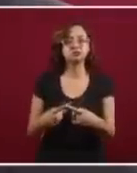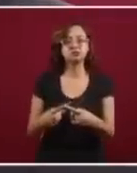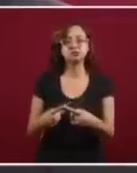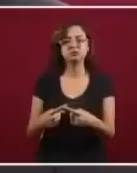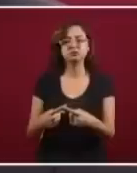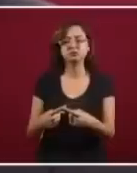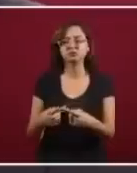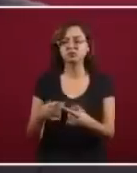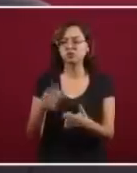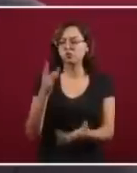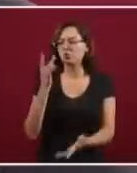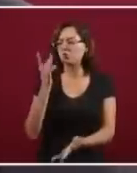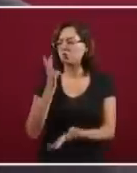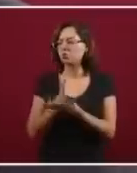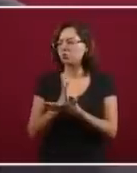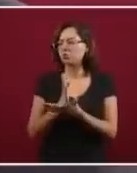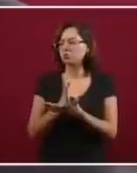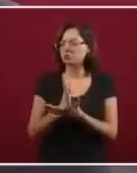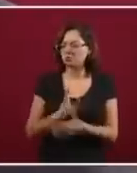tuvo democracia